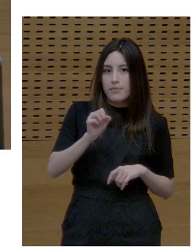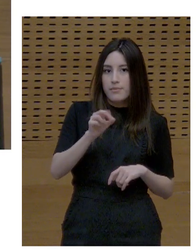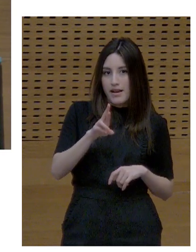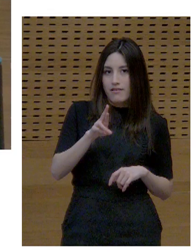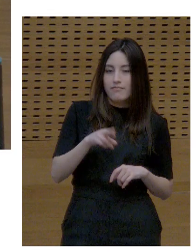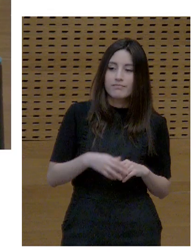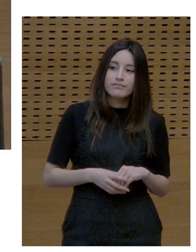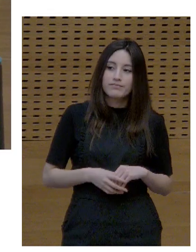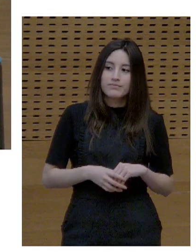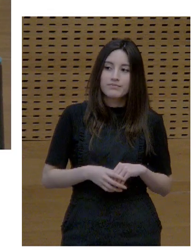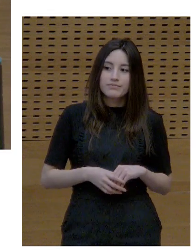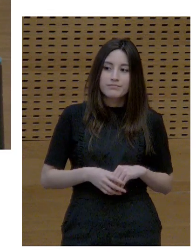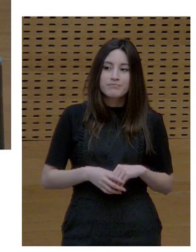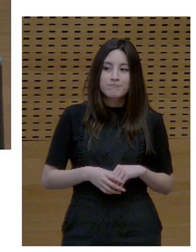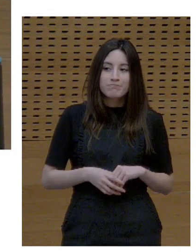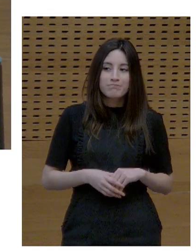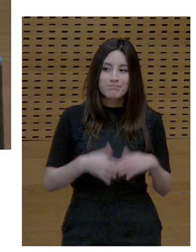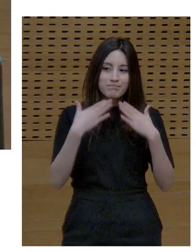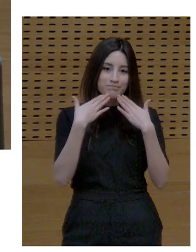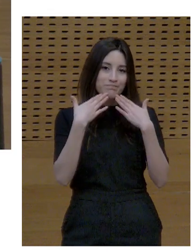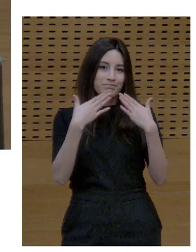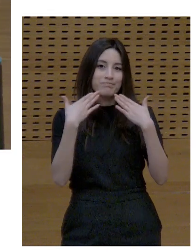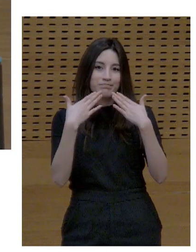Gracias. Pues muchas gracias, sí, sí.